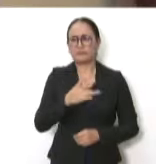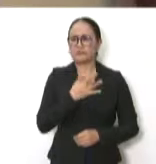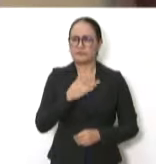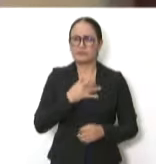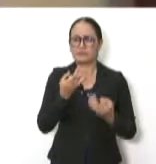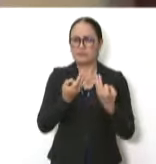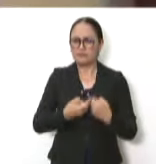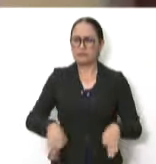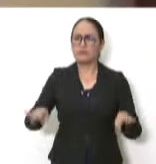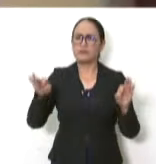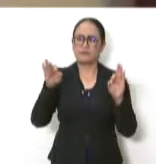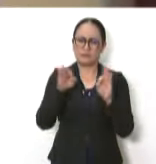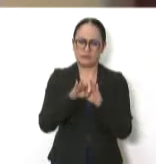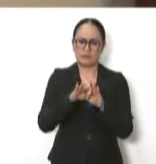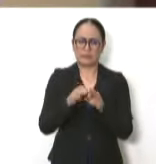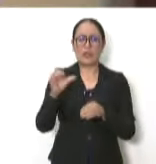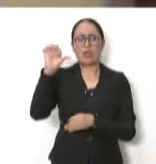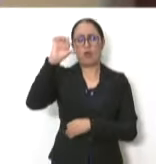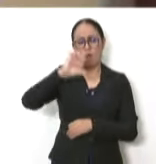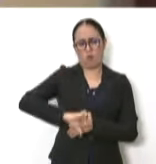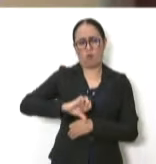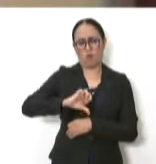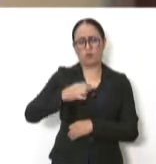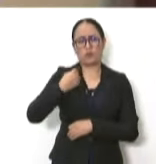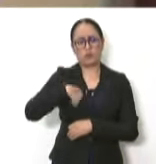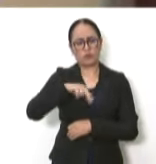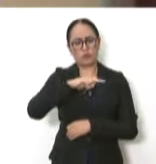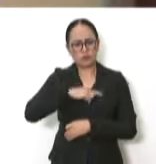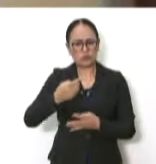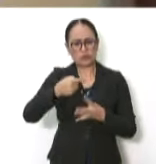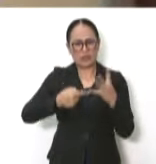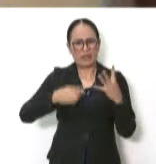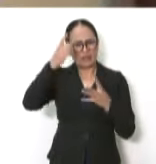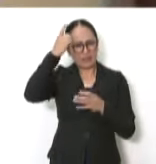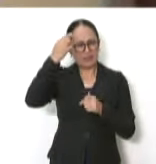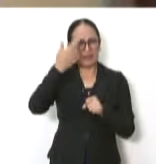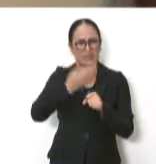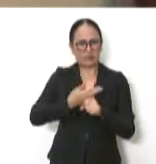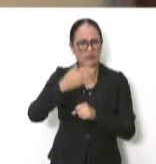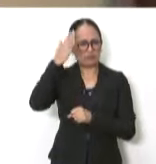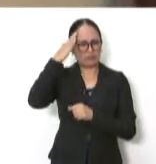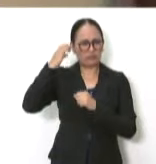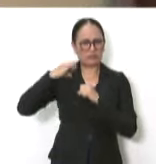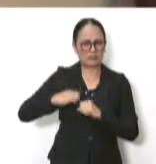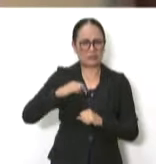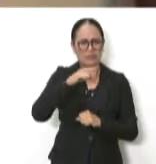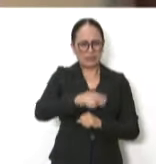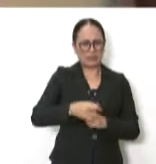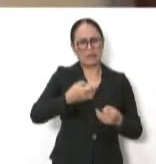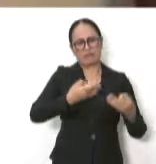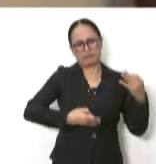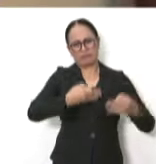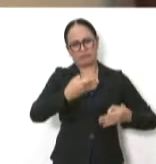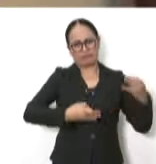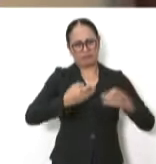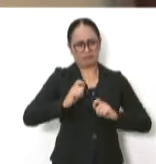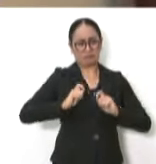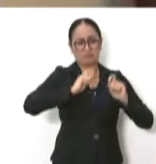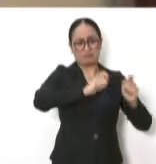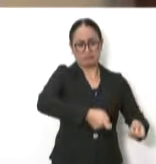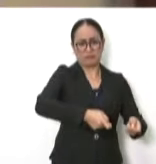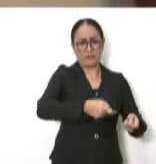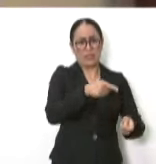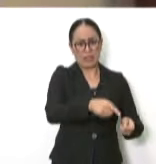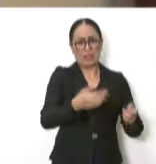importante, por supuesto, que el día de hoy podamos instruir al Director General de Asuntos Jurídicos para que en su calidad